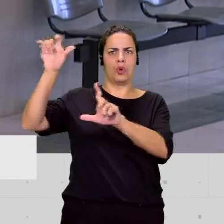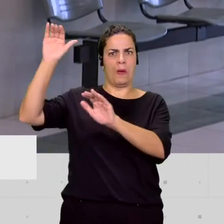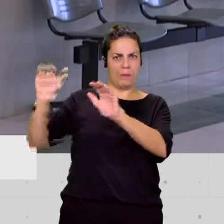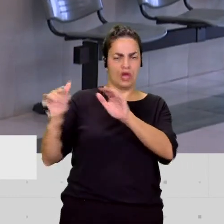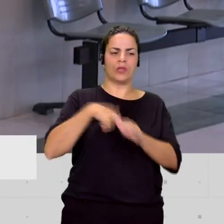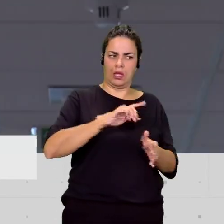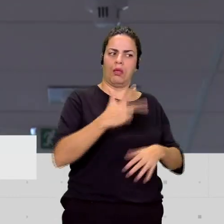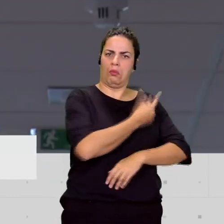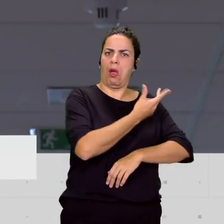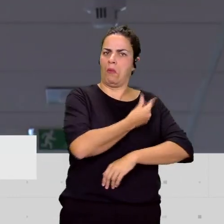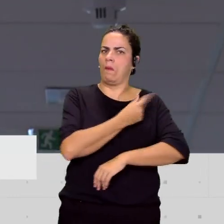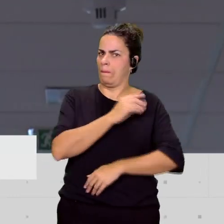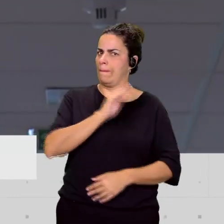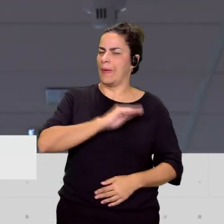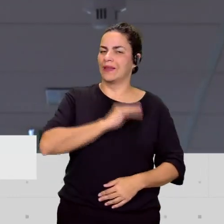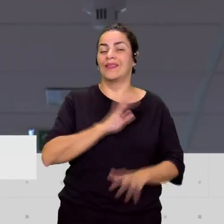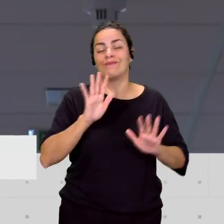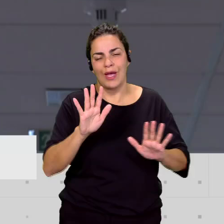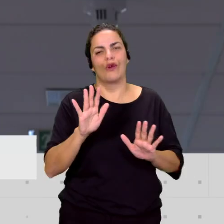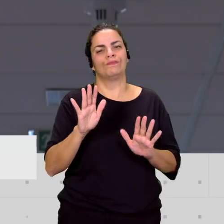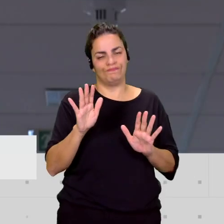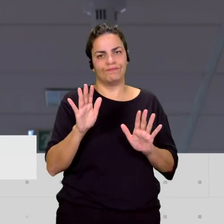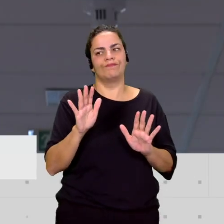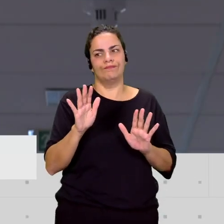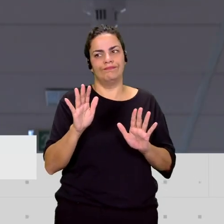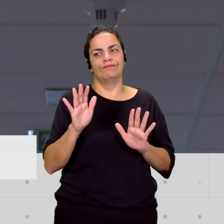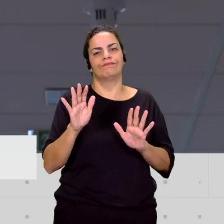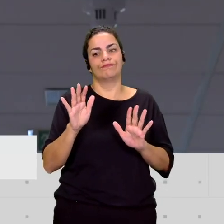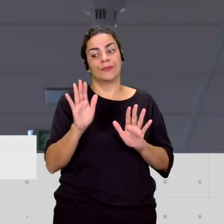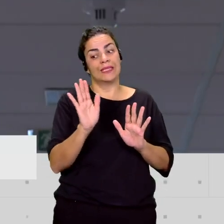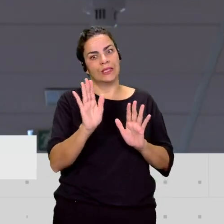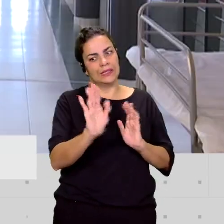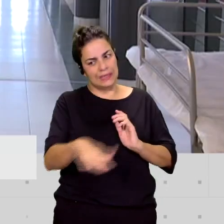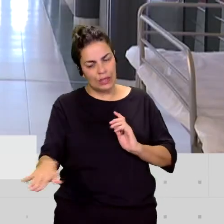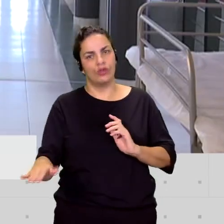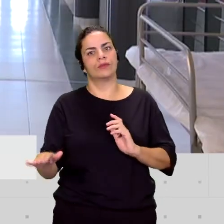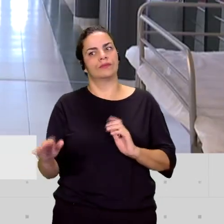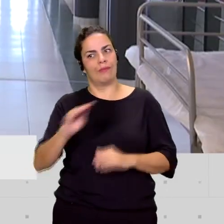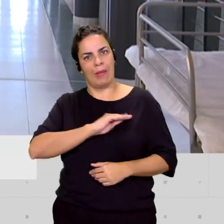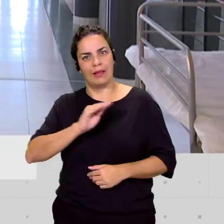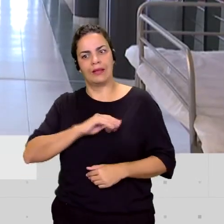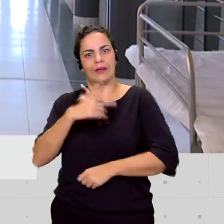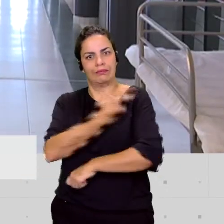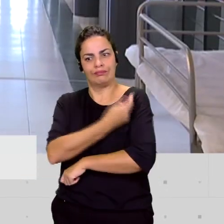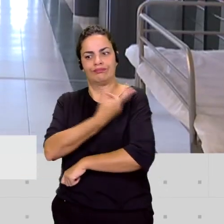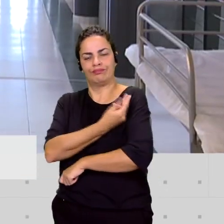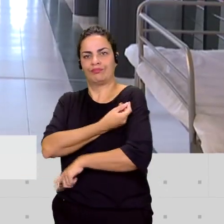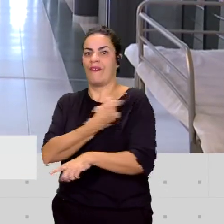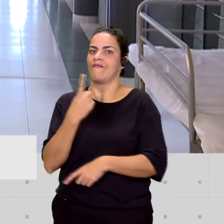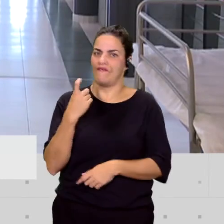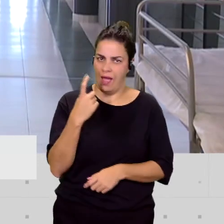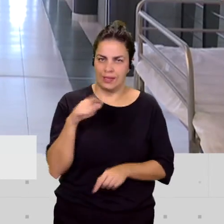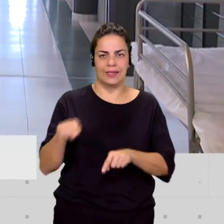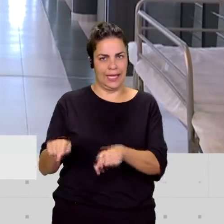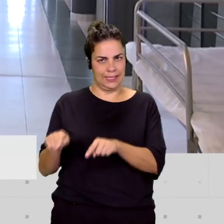aplicación, pero aún falta un porcentaje importante de niños por vacunar, por cubrir, y yo creo que tenemos